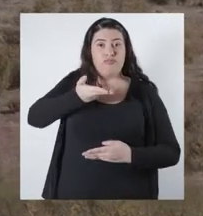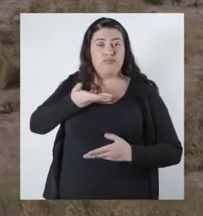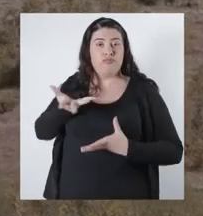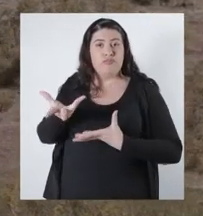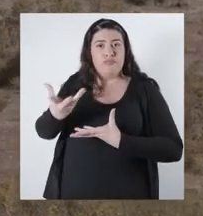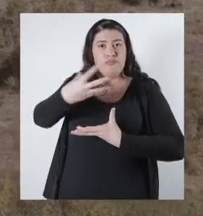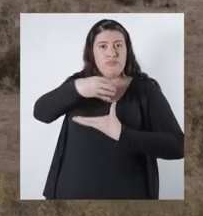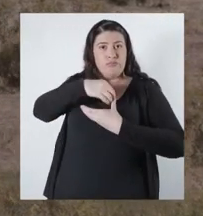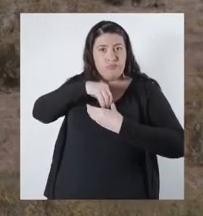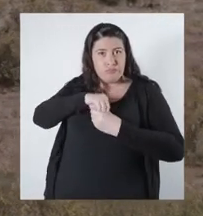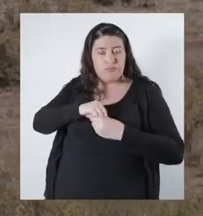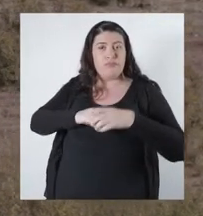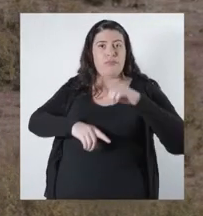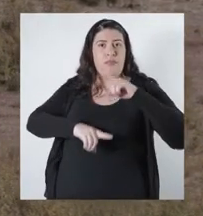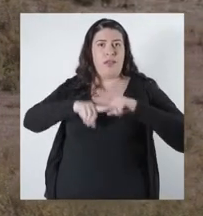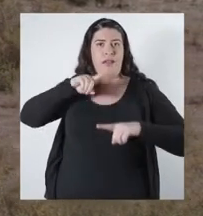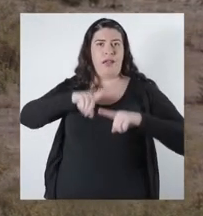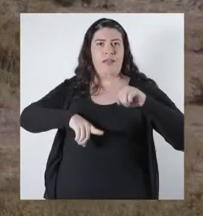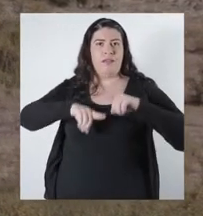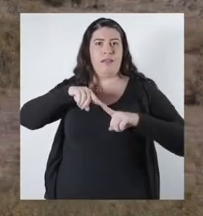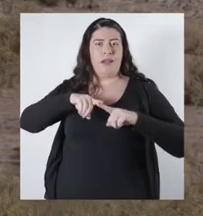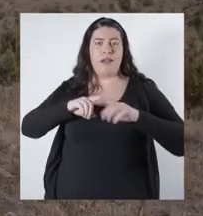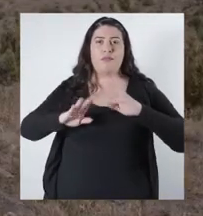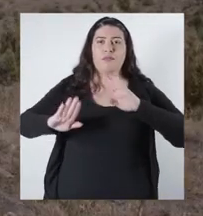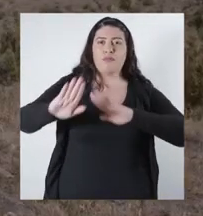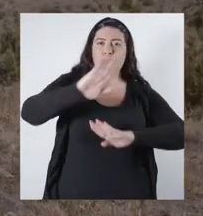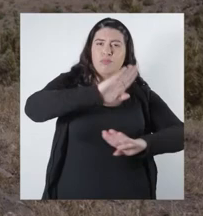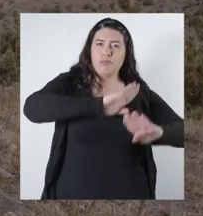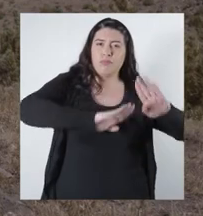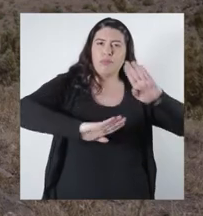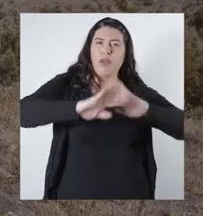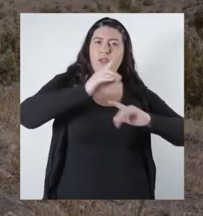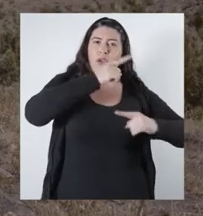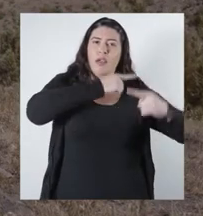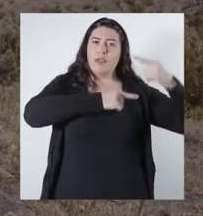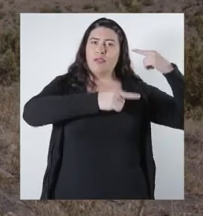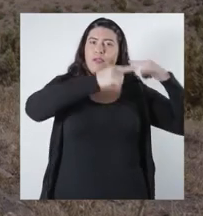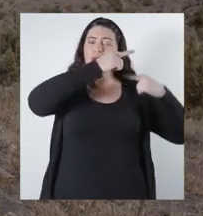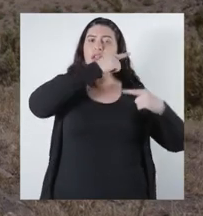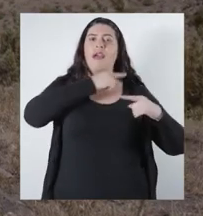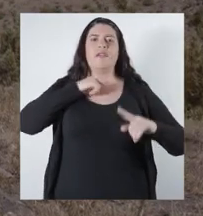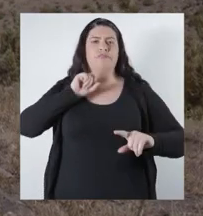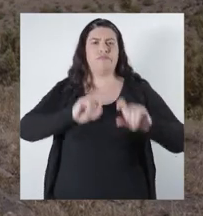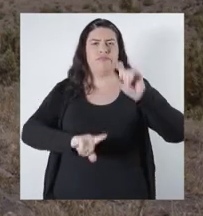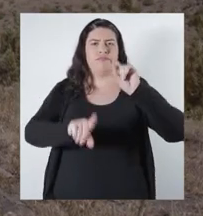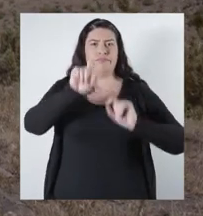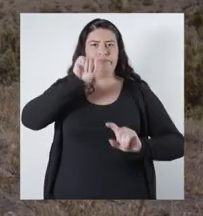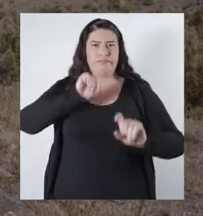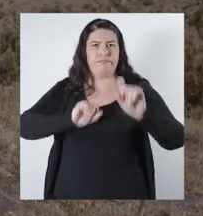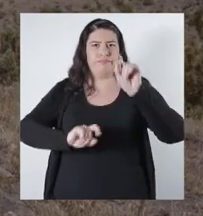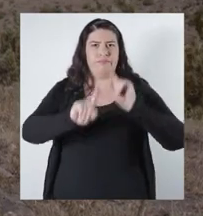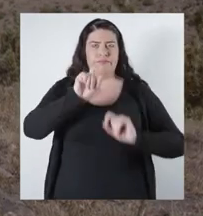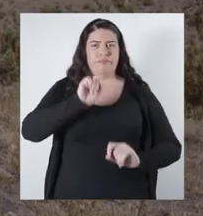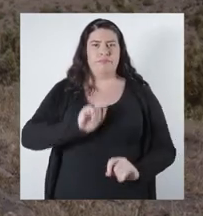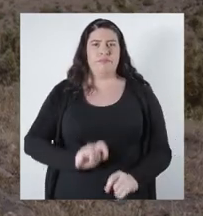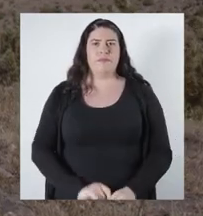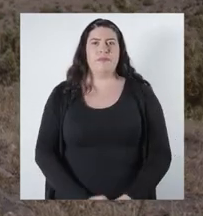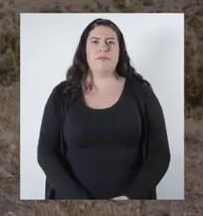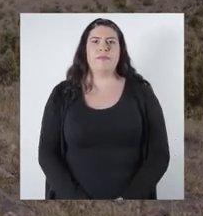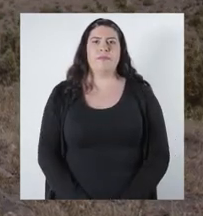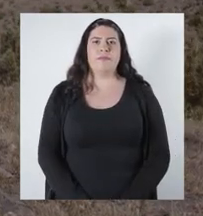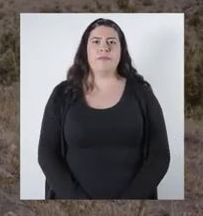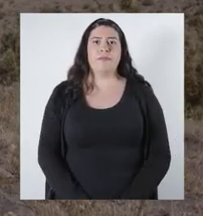Los niños de la Iglesia son los y en los de los